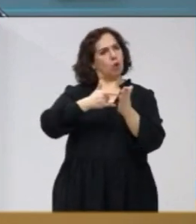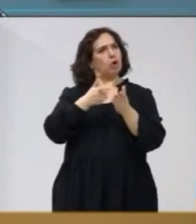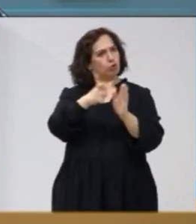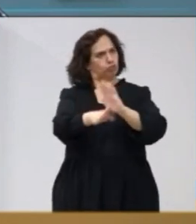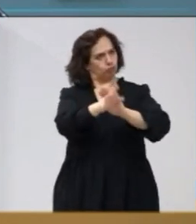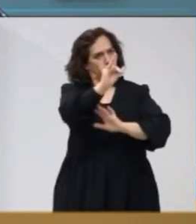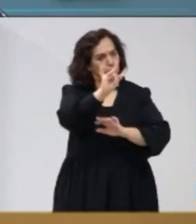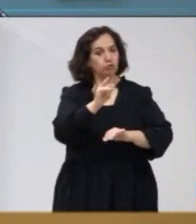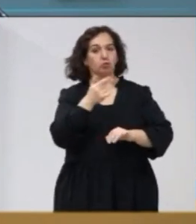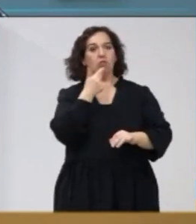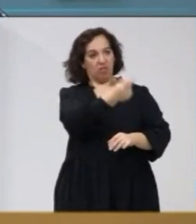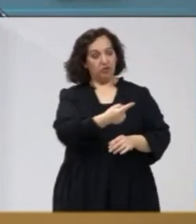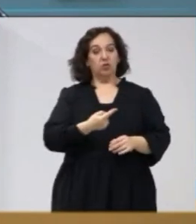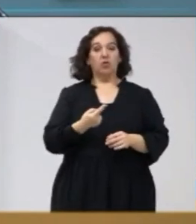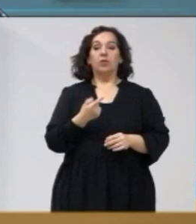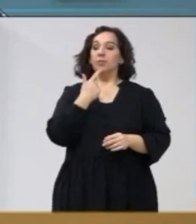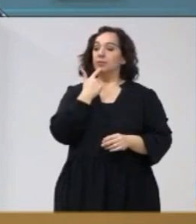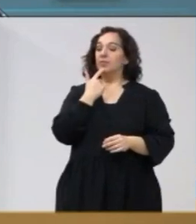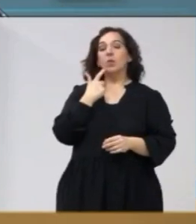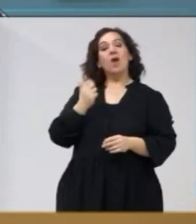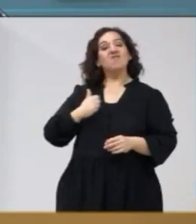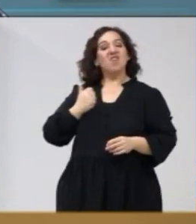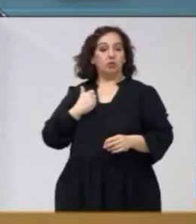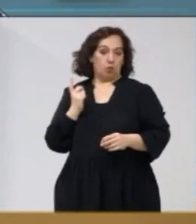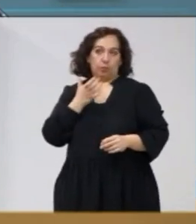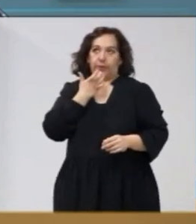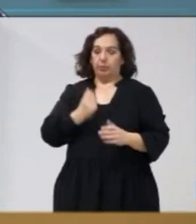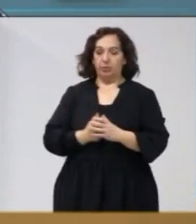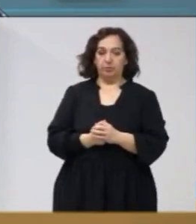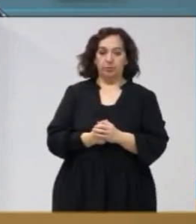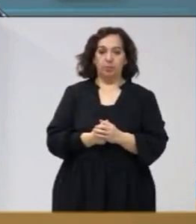adelante, hubieran deslizado, siendo falso, que